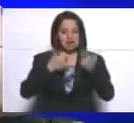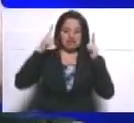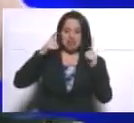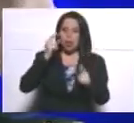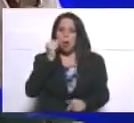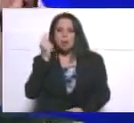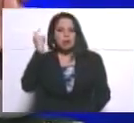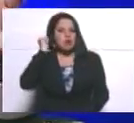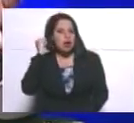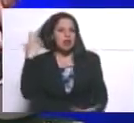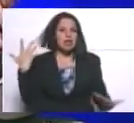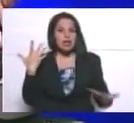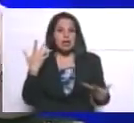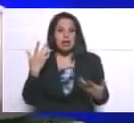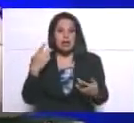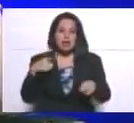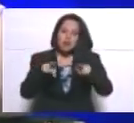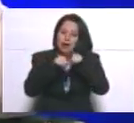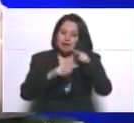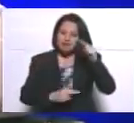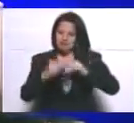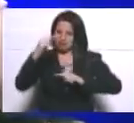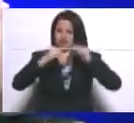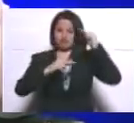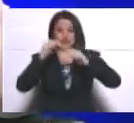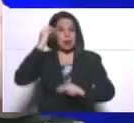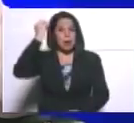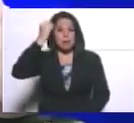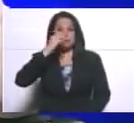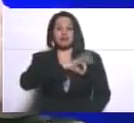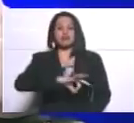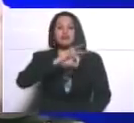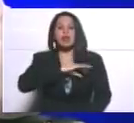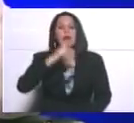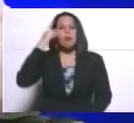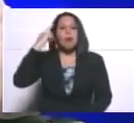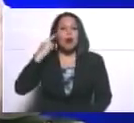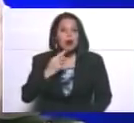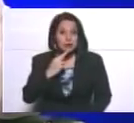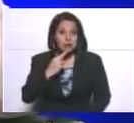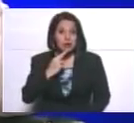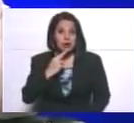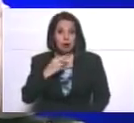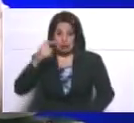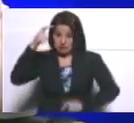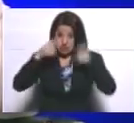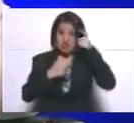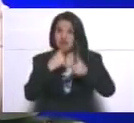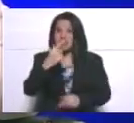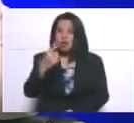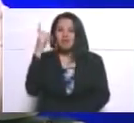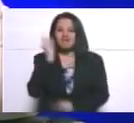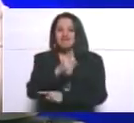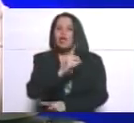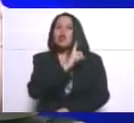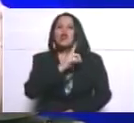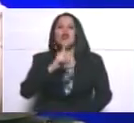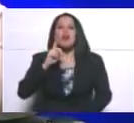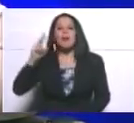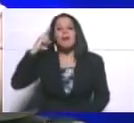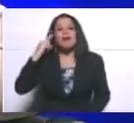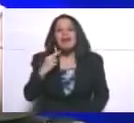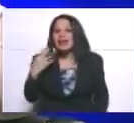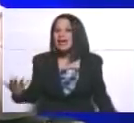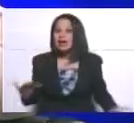ellos construimos un modelo. Por eso es el modelo del socialismo bolivariano. El comandante dijo, tiene que llevar el nombre bolivariano, porque se